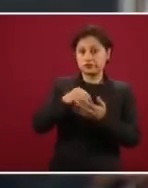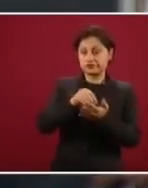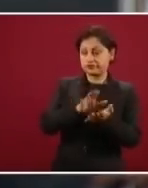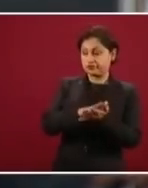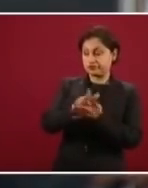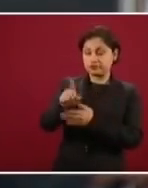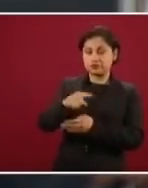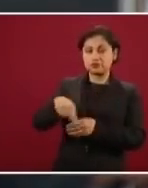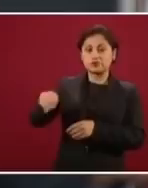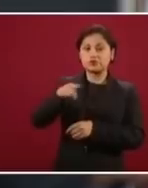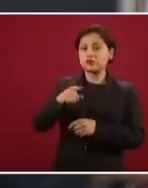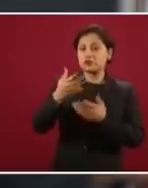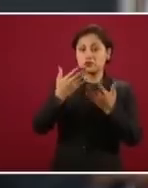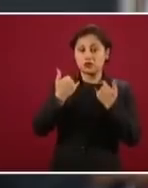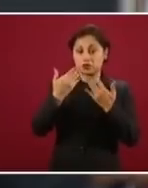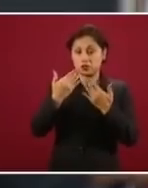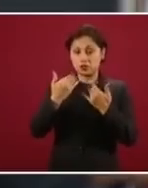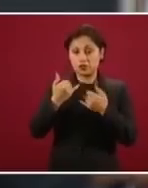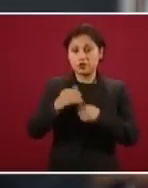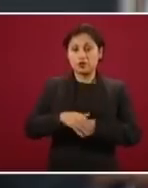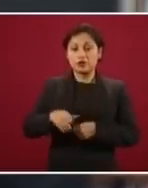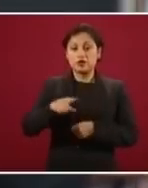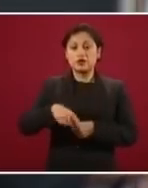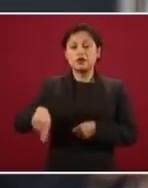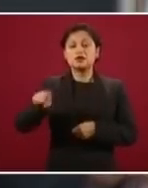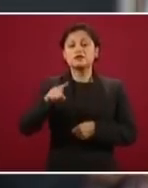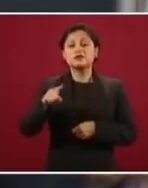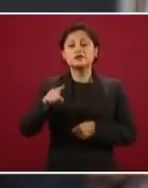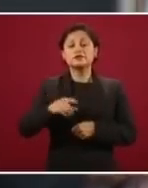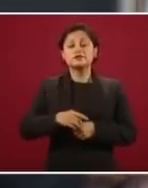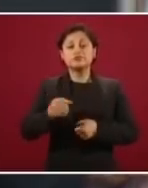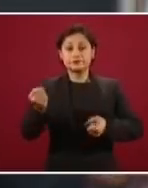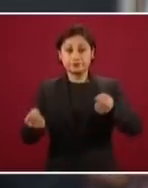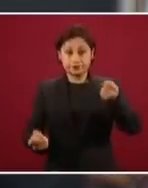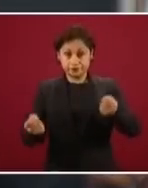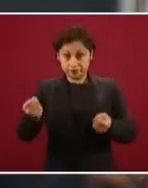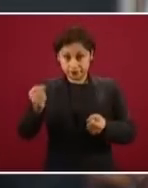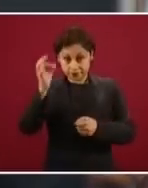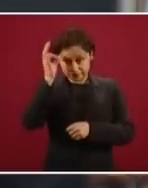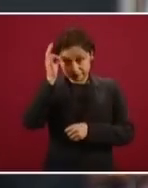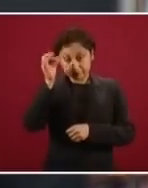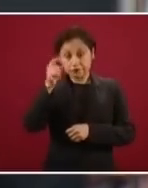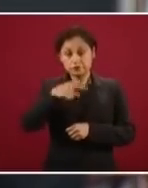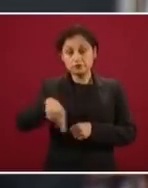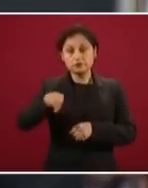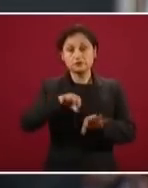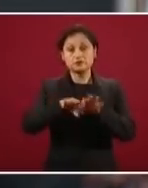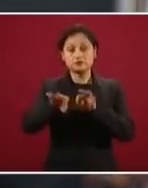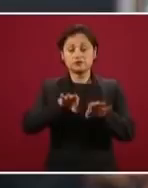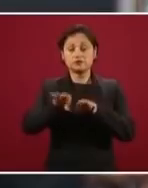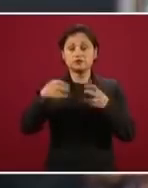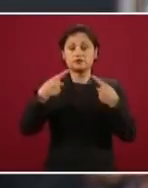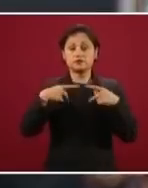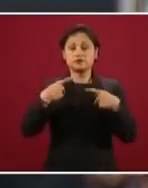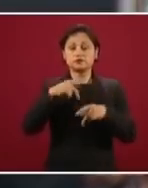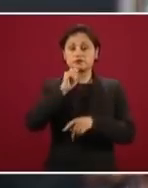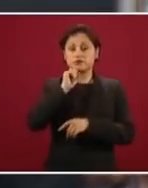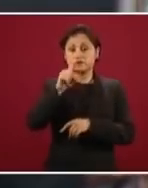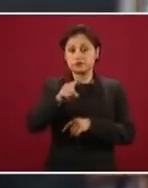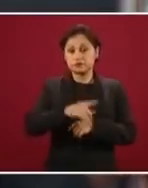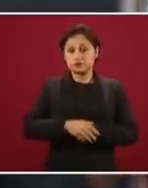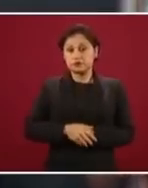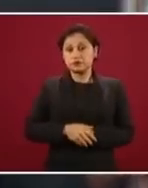trabajadores portadores de verde maniobristas el caso ha aparecido también ha sido el trabado el este los